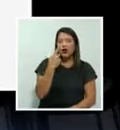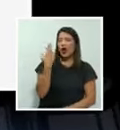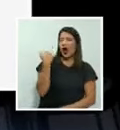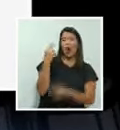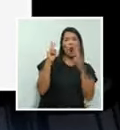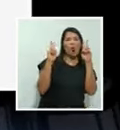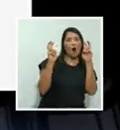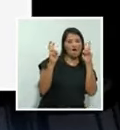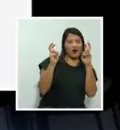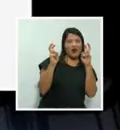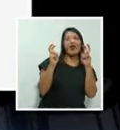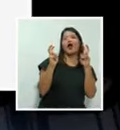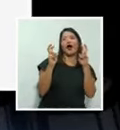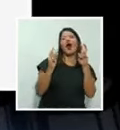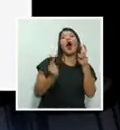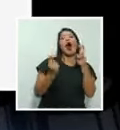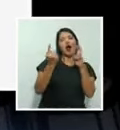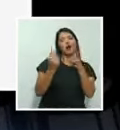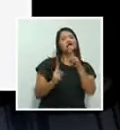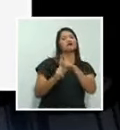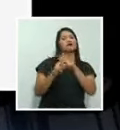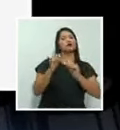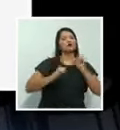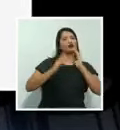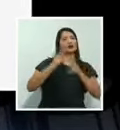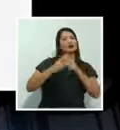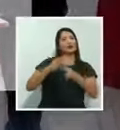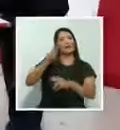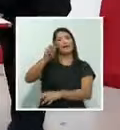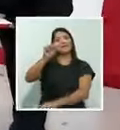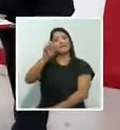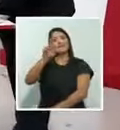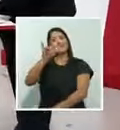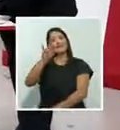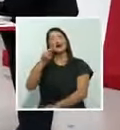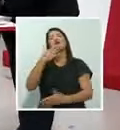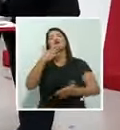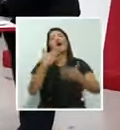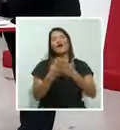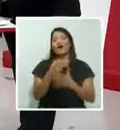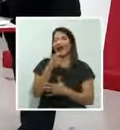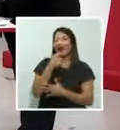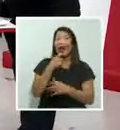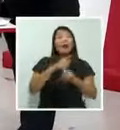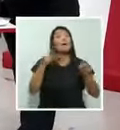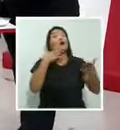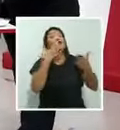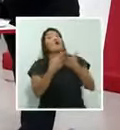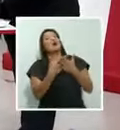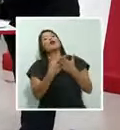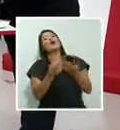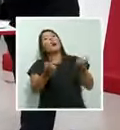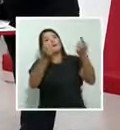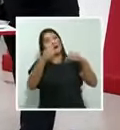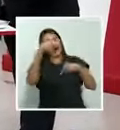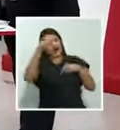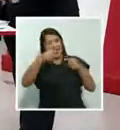poco y había un personaje marino, buenísimo el personaje que hacía en la novela, pero bueno, vamos a tener a Marino